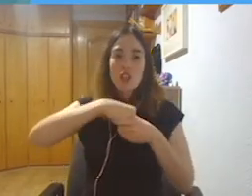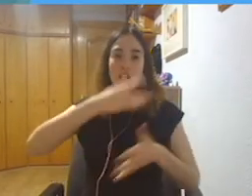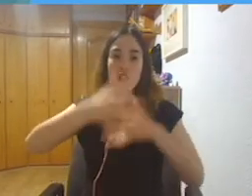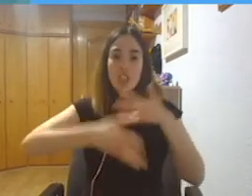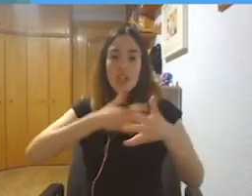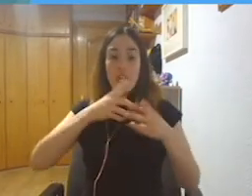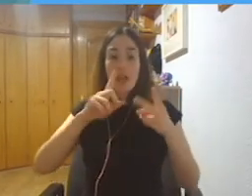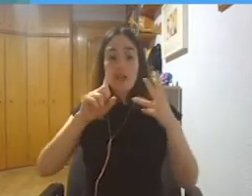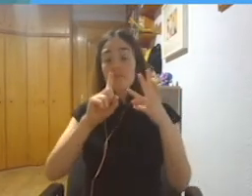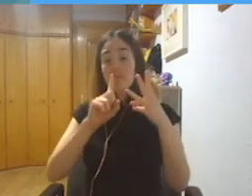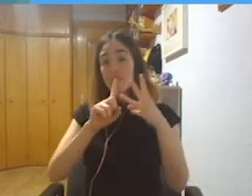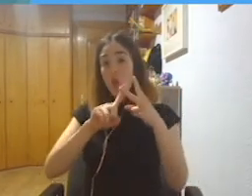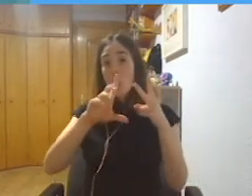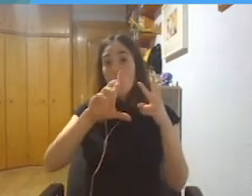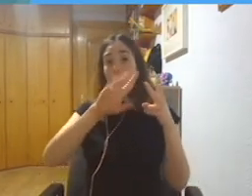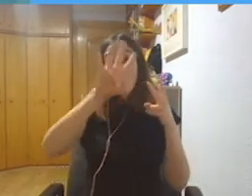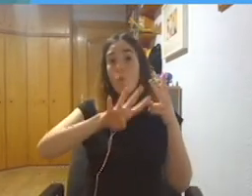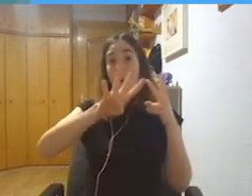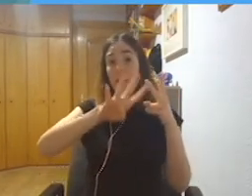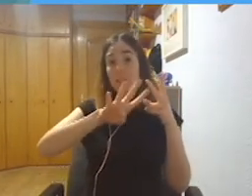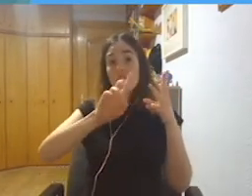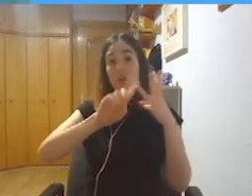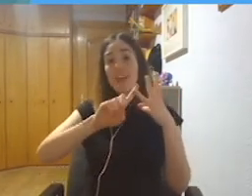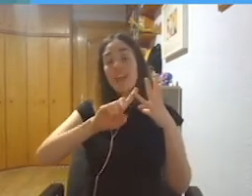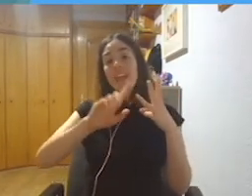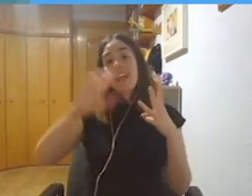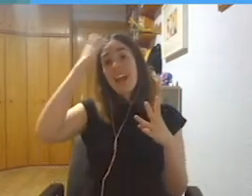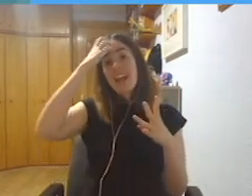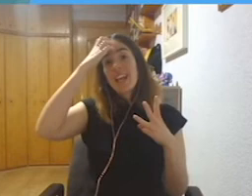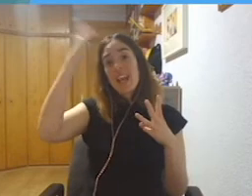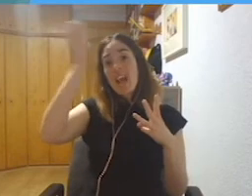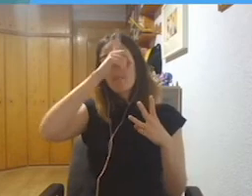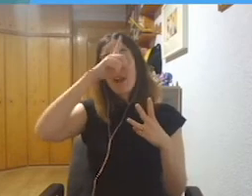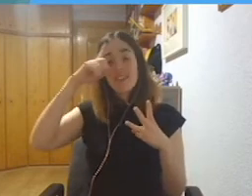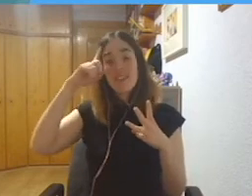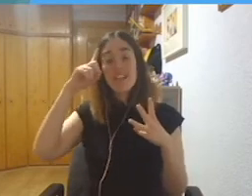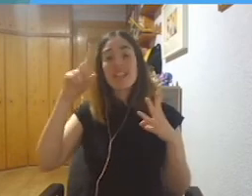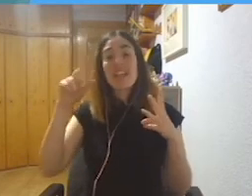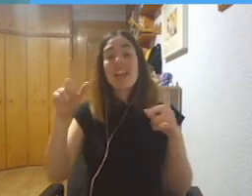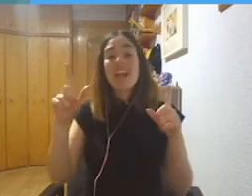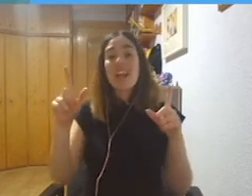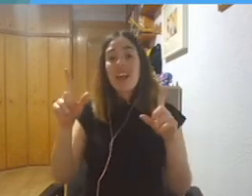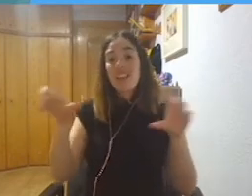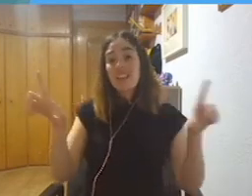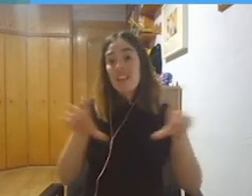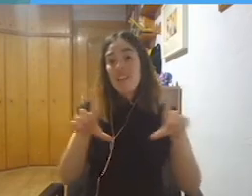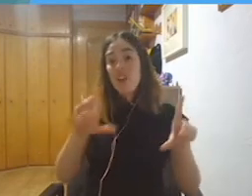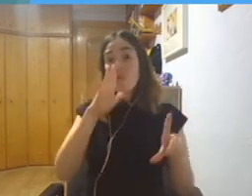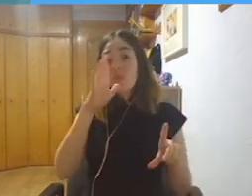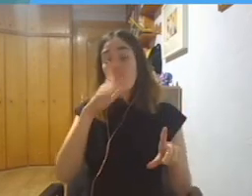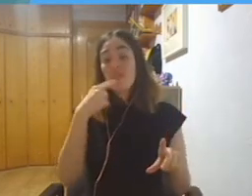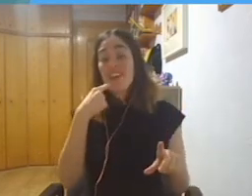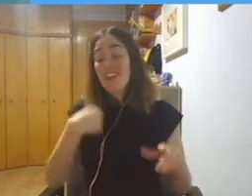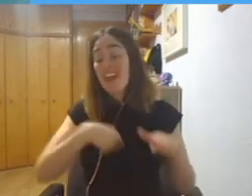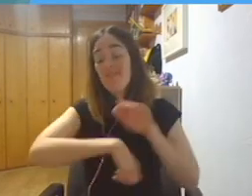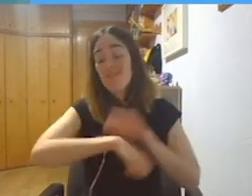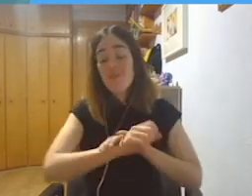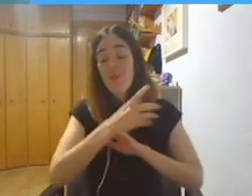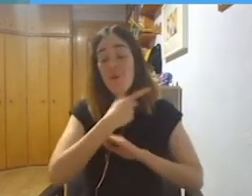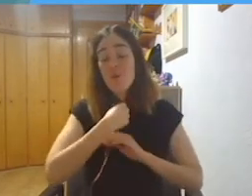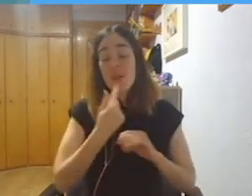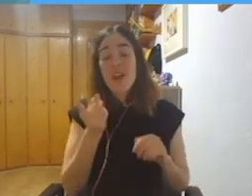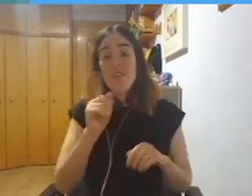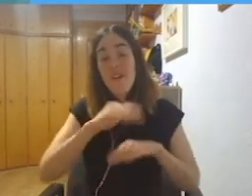y por Real Madrid Televisión. Así que aquí lo siento por los que decíais, los y las que decís en el chat que nos gustaba el fútbol, pero